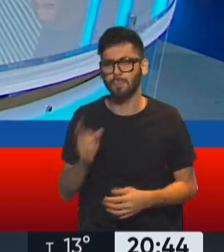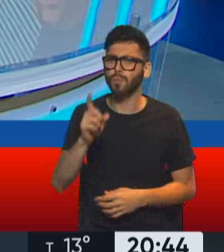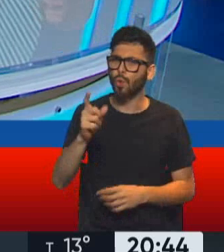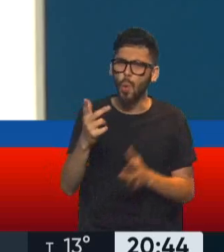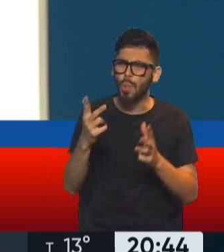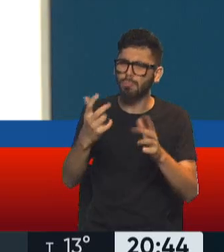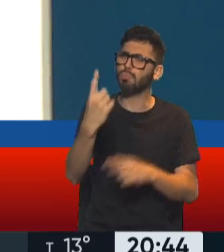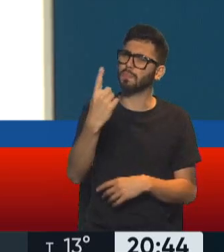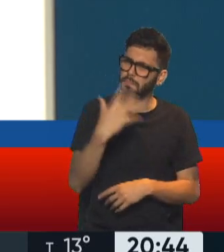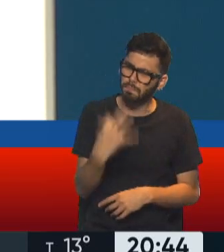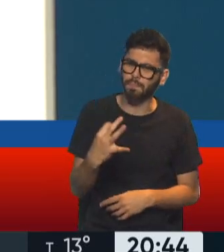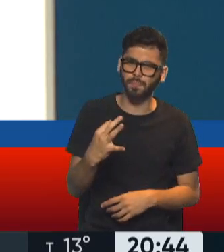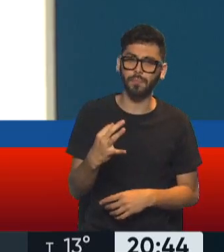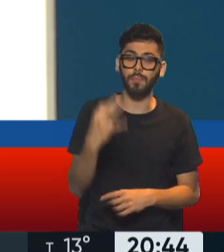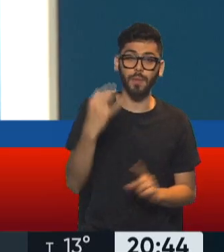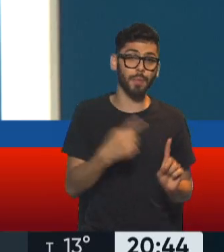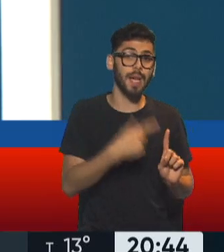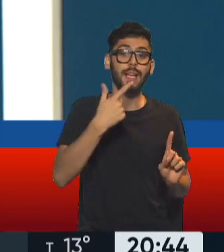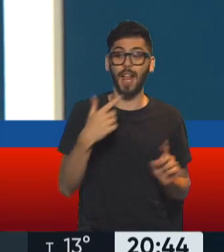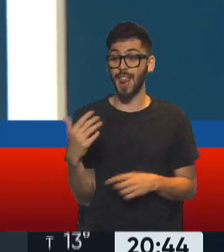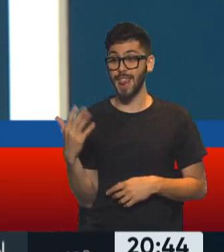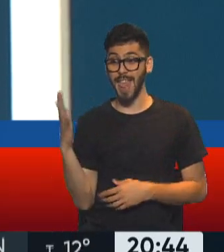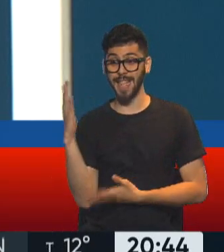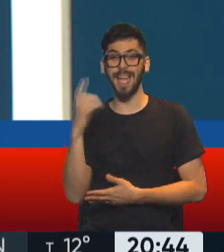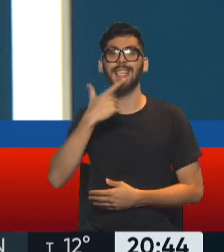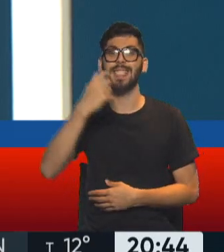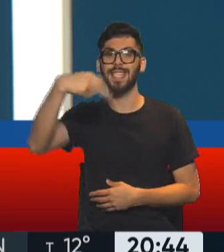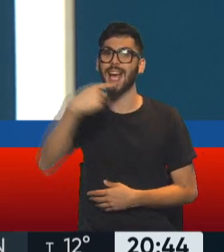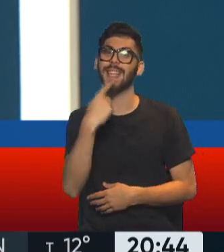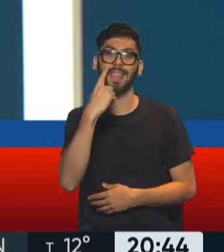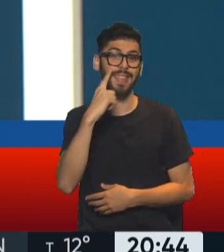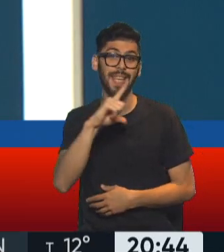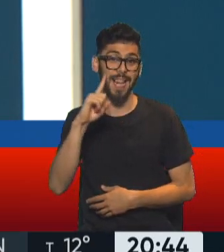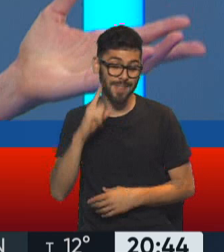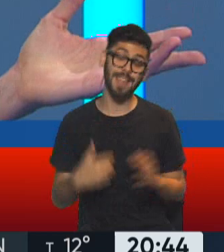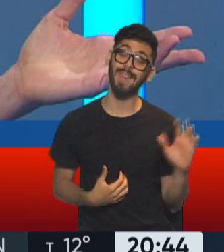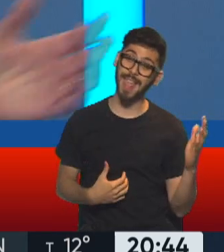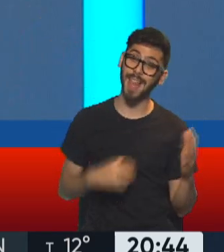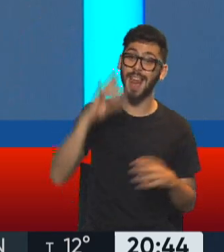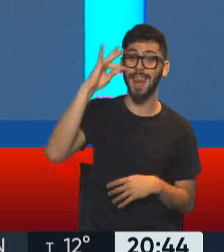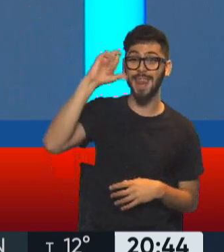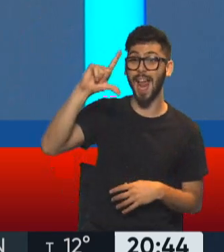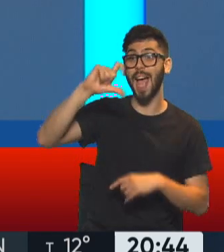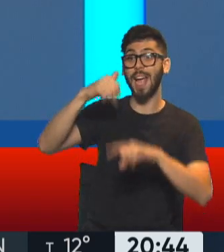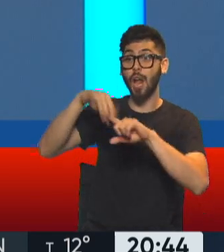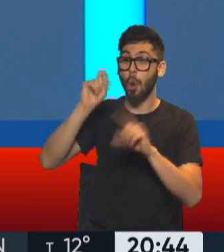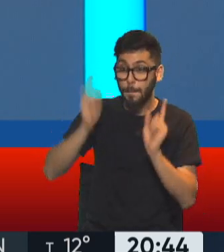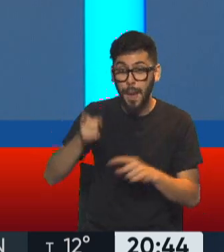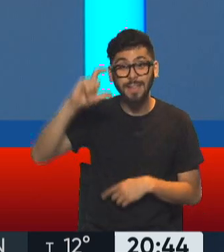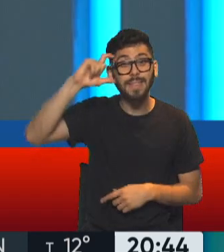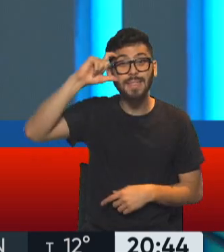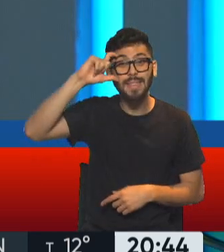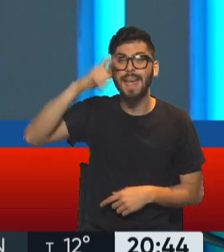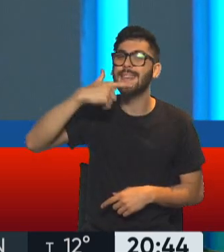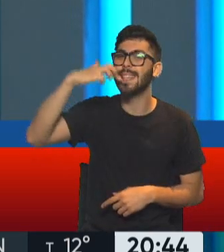algo que es cierto, porque lo tenías a Santilli a tu derecha y a Del Caño a tu izquierda. No, y soportaste a Esper, que fue un grosero con vos.